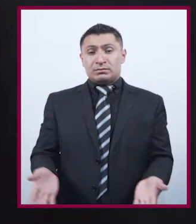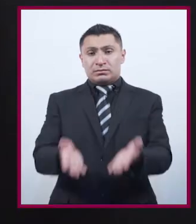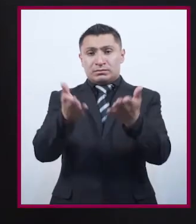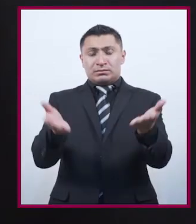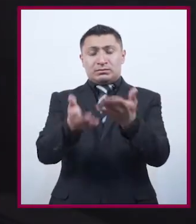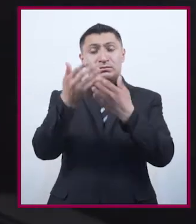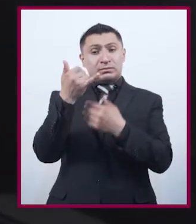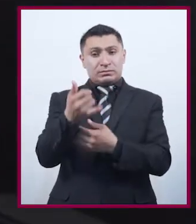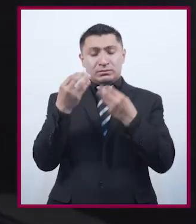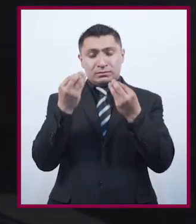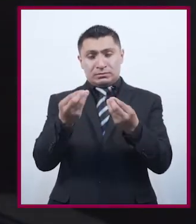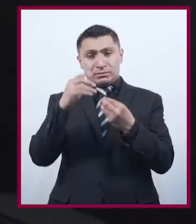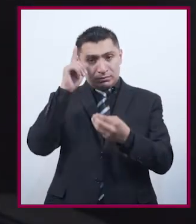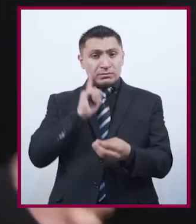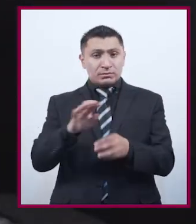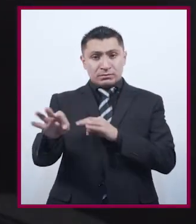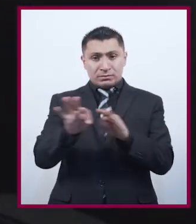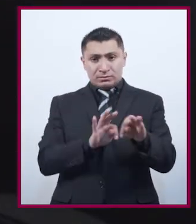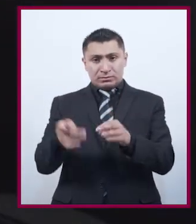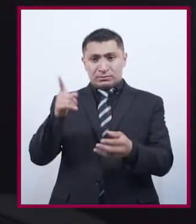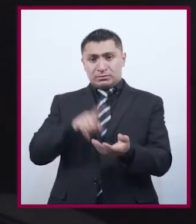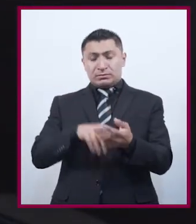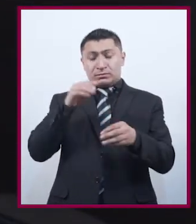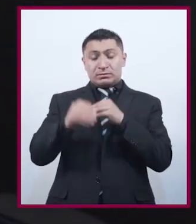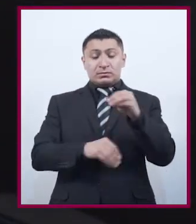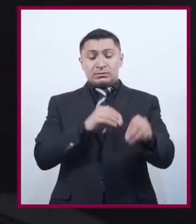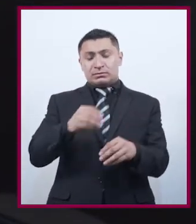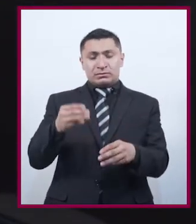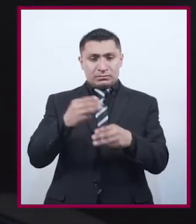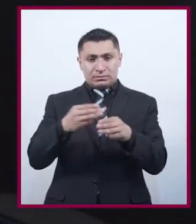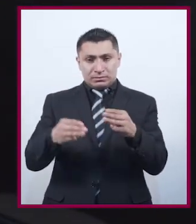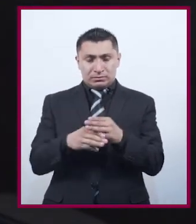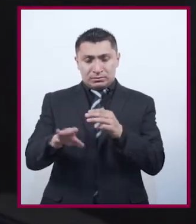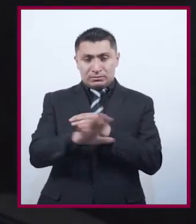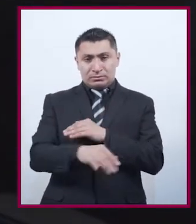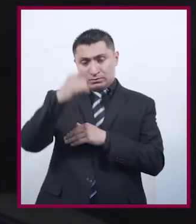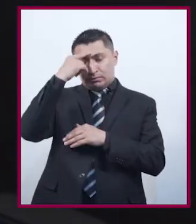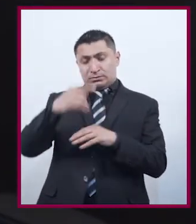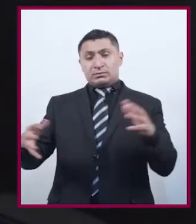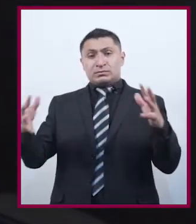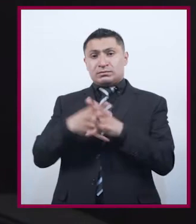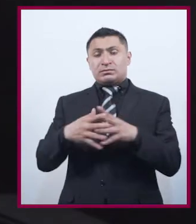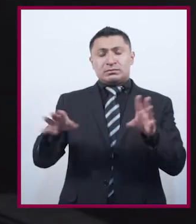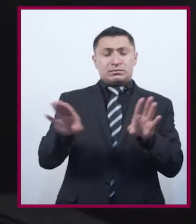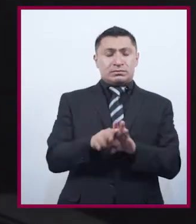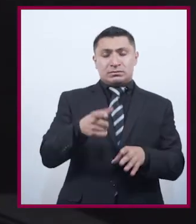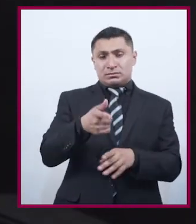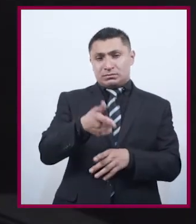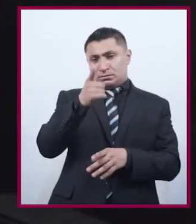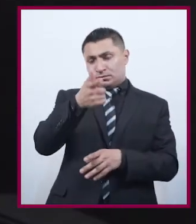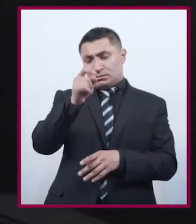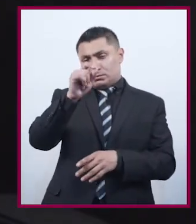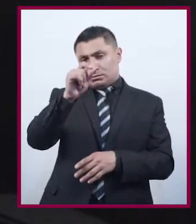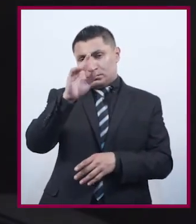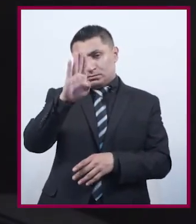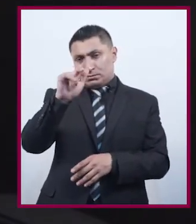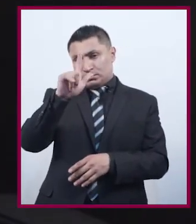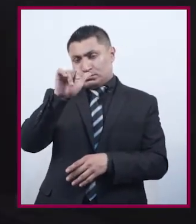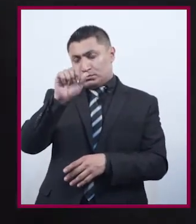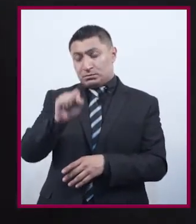la economía y muchas de ellas trabajaban elaborando materia prima para la funesta guerra, como municiones, por